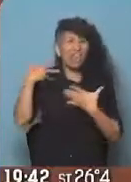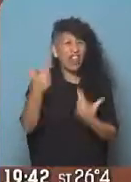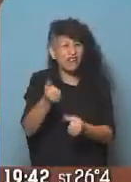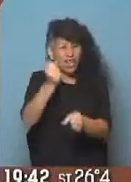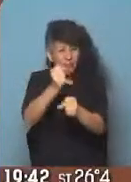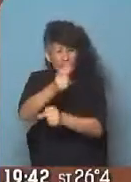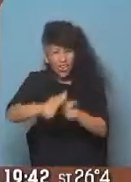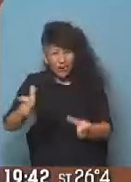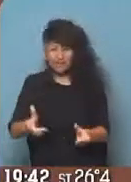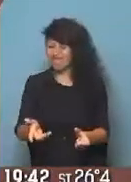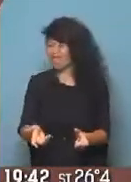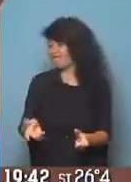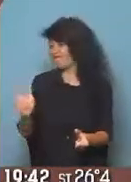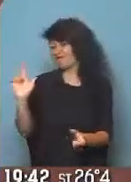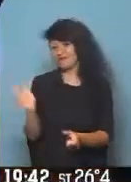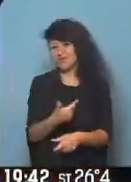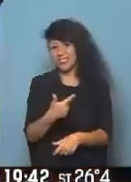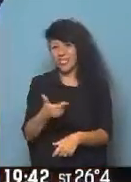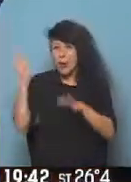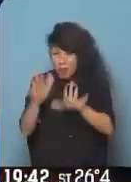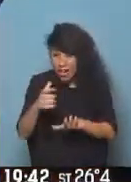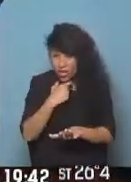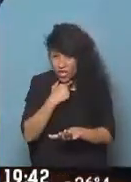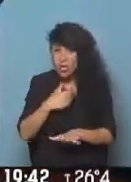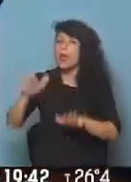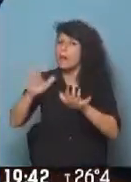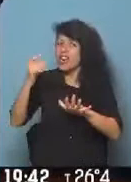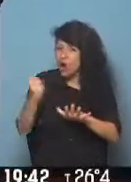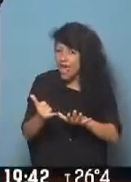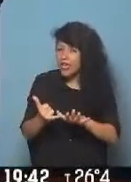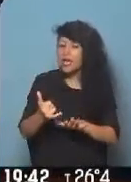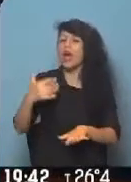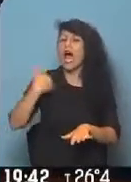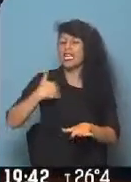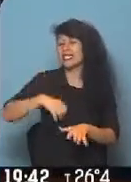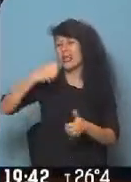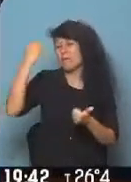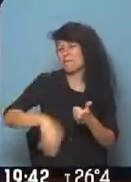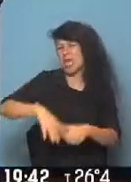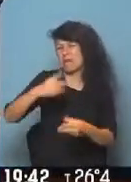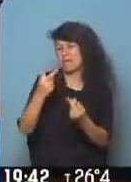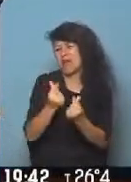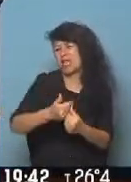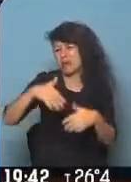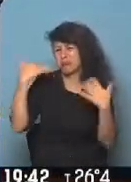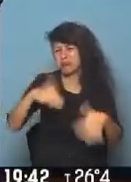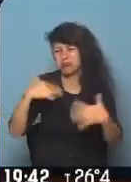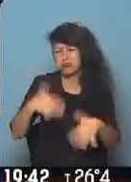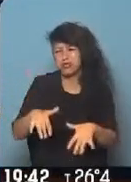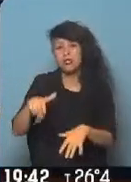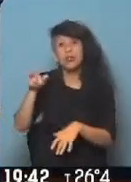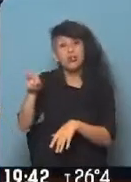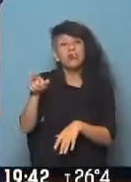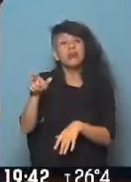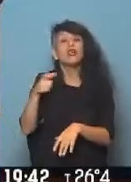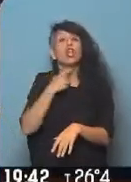paro general cuando pierden los argentinos cuando hay un paro general 30 mil millones de pesos moyano porque no queda explicaciones a la justicia va a